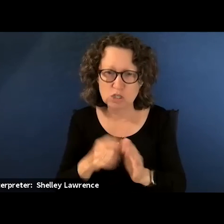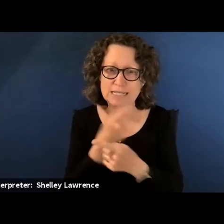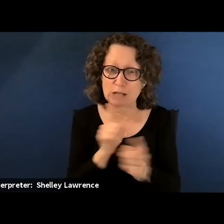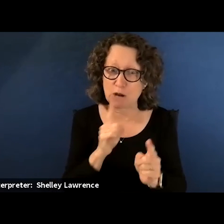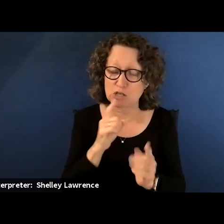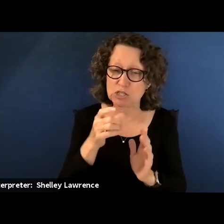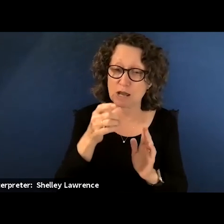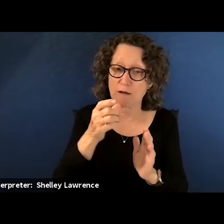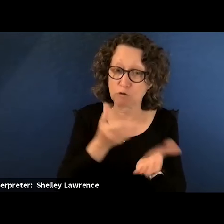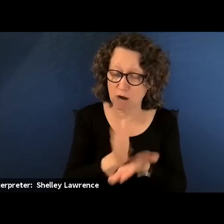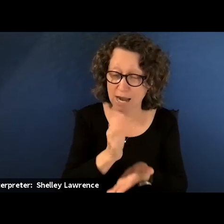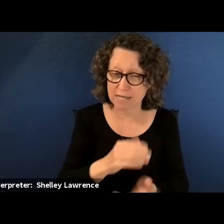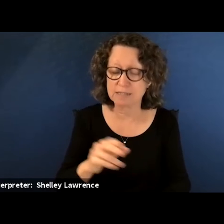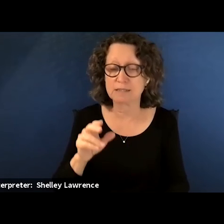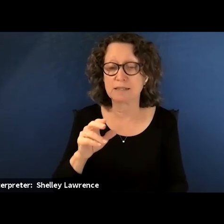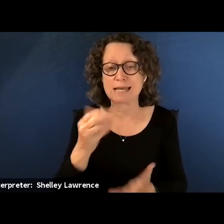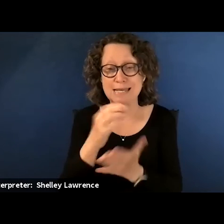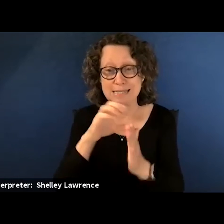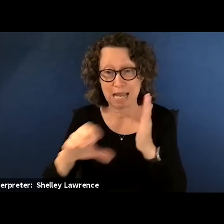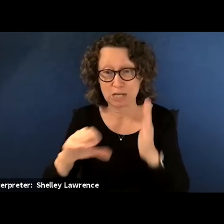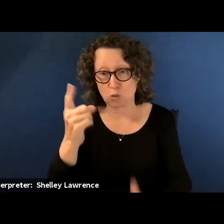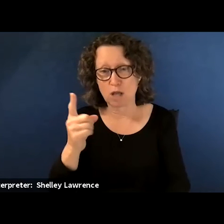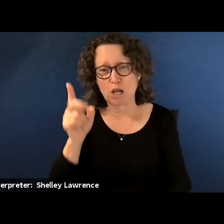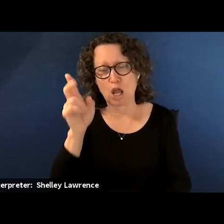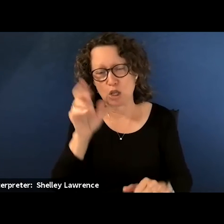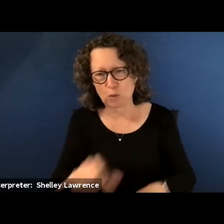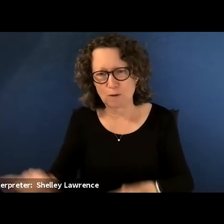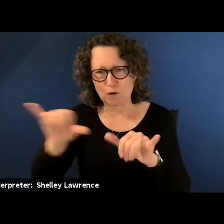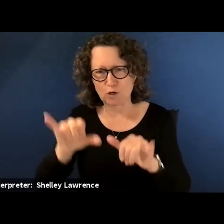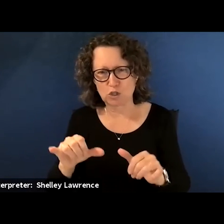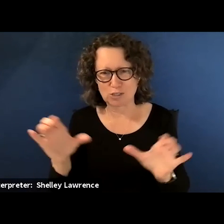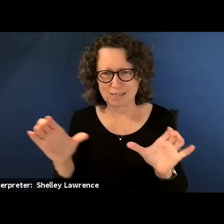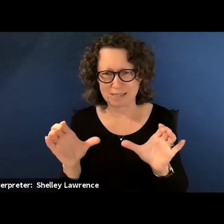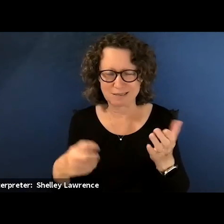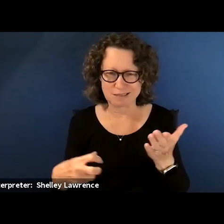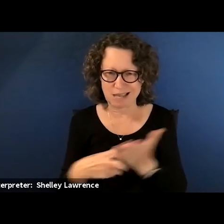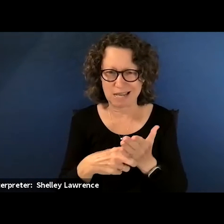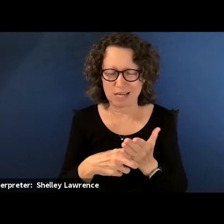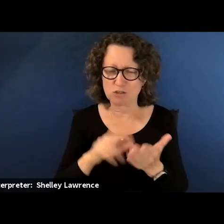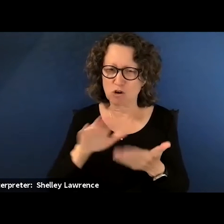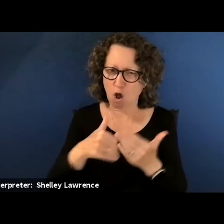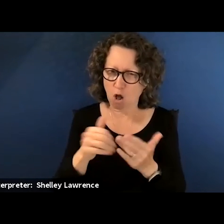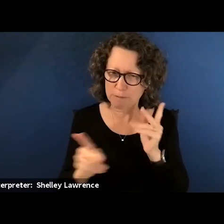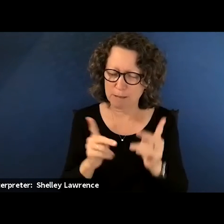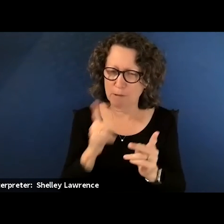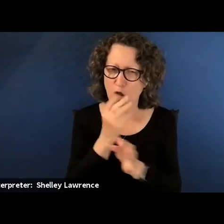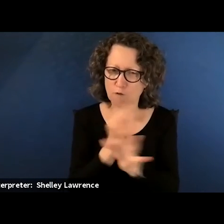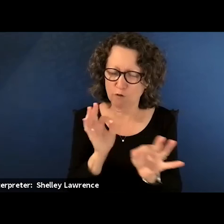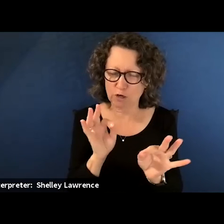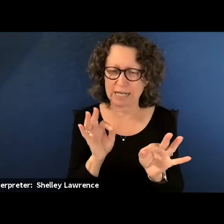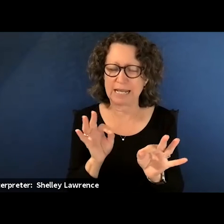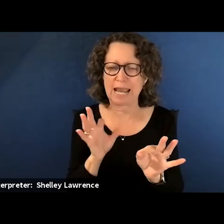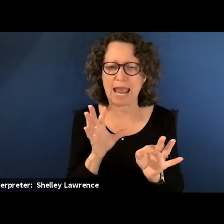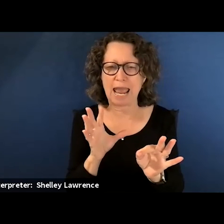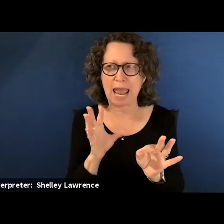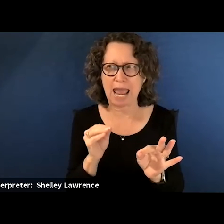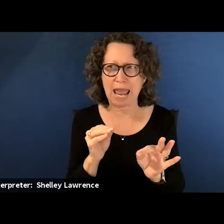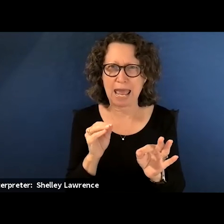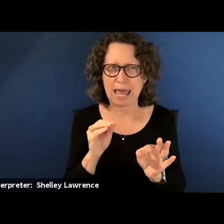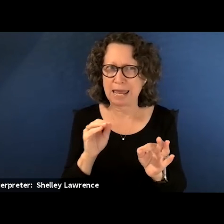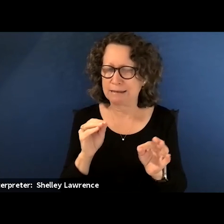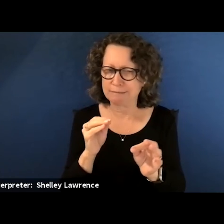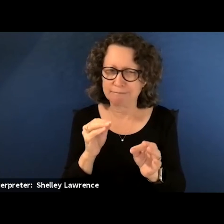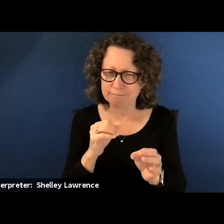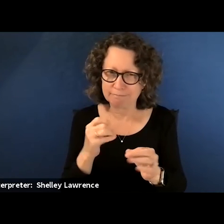la Declaración de Derechos, sección 1, citación universal. Todas las personas son libres e